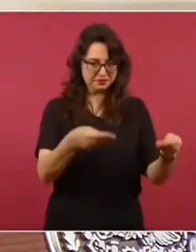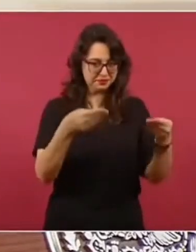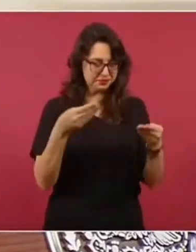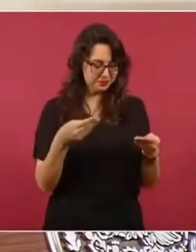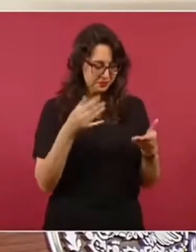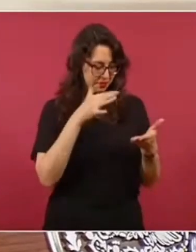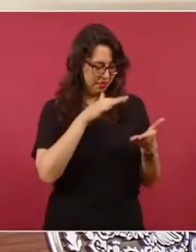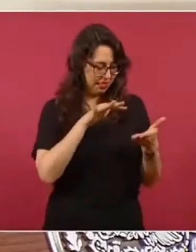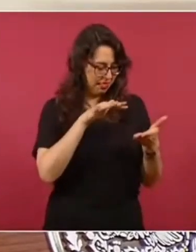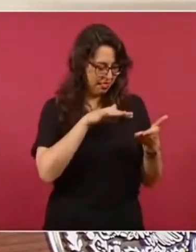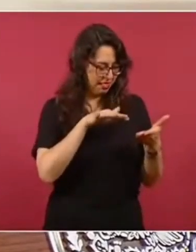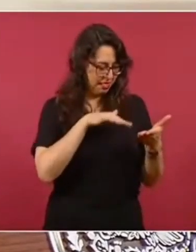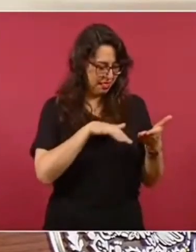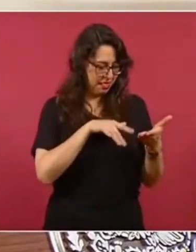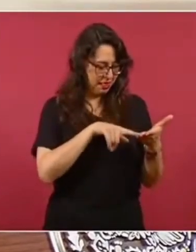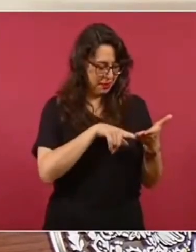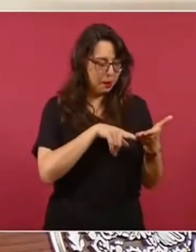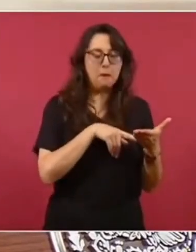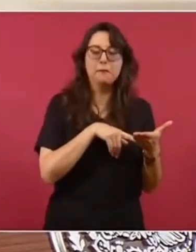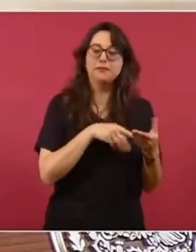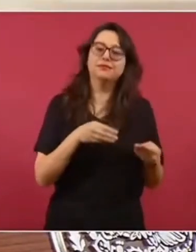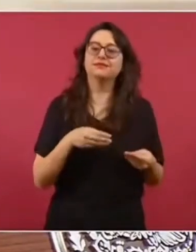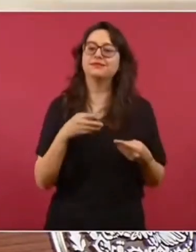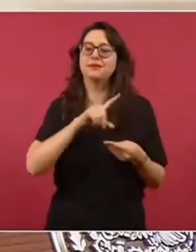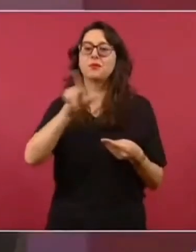al destinatario.